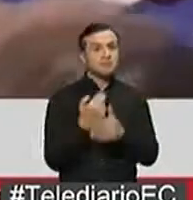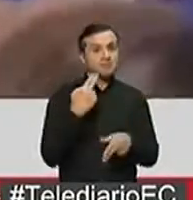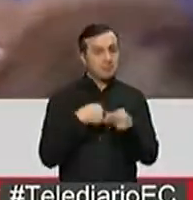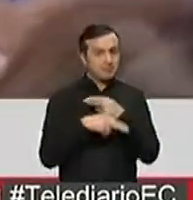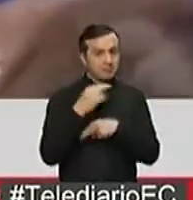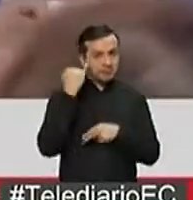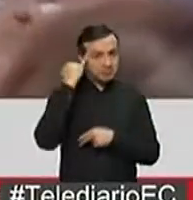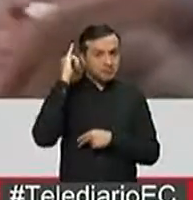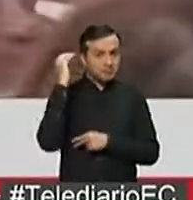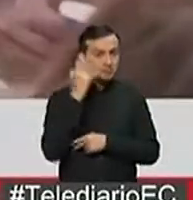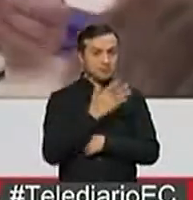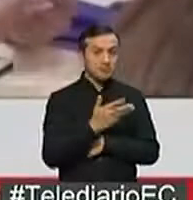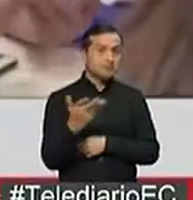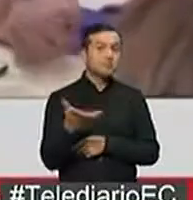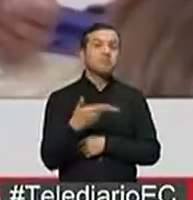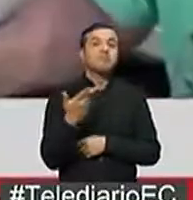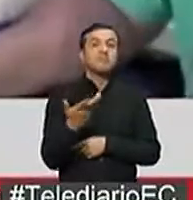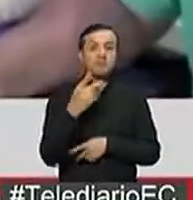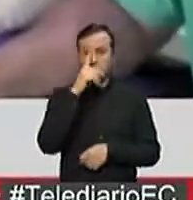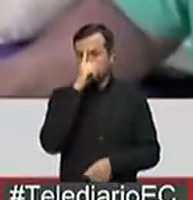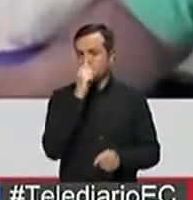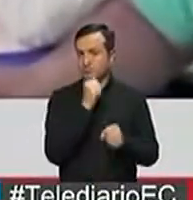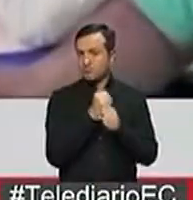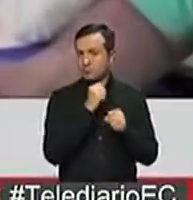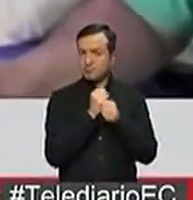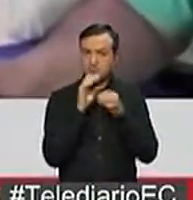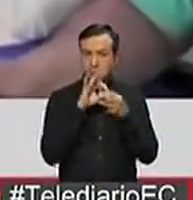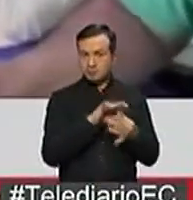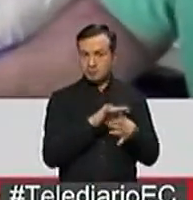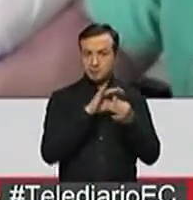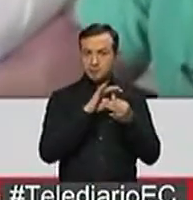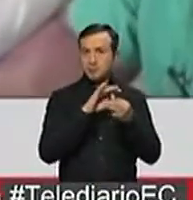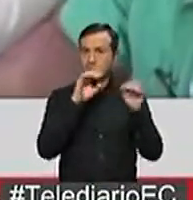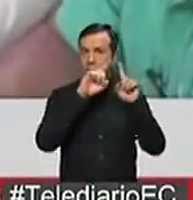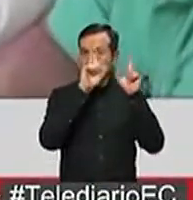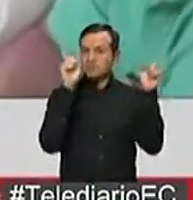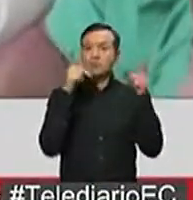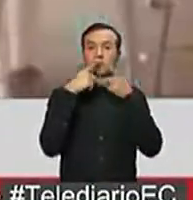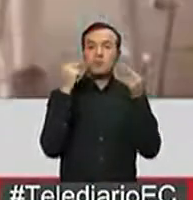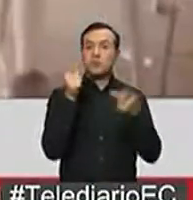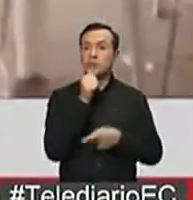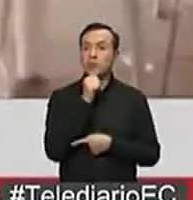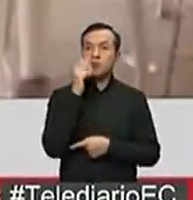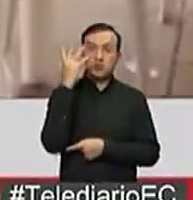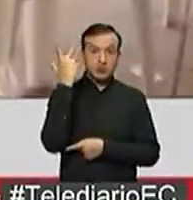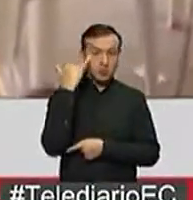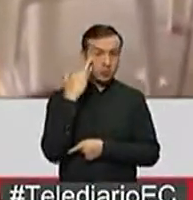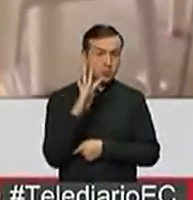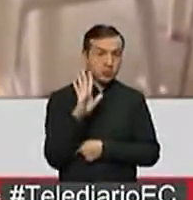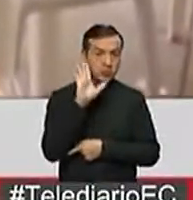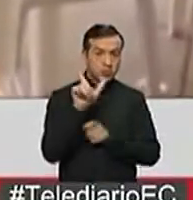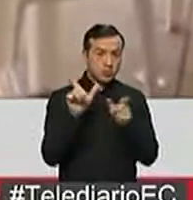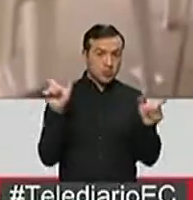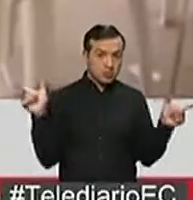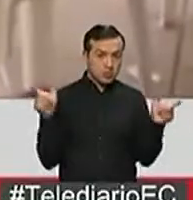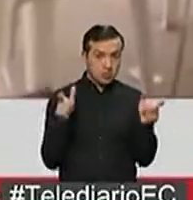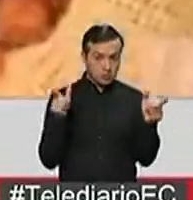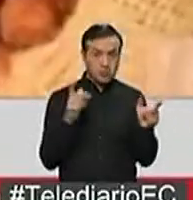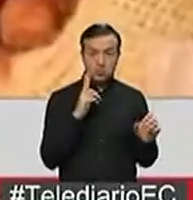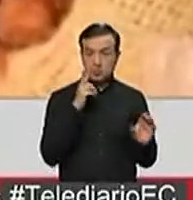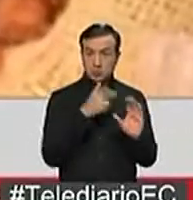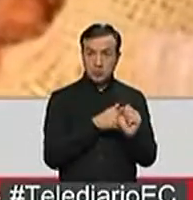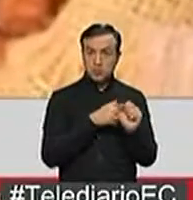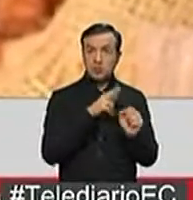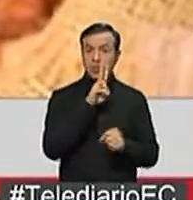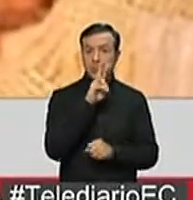Esta iniciativa se realiza a través de un trabajo conjunto entre el sector público y privado. Durante 5 días, los participantes serán parte de más de